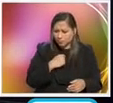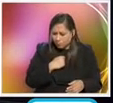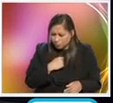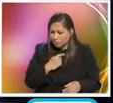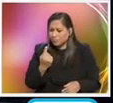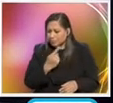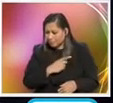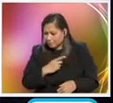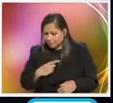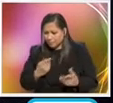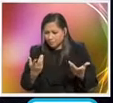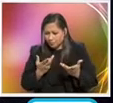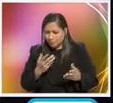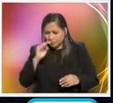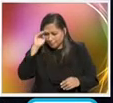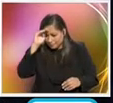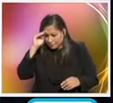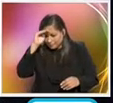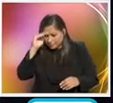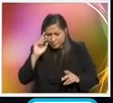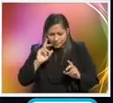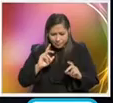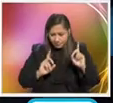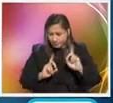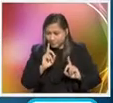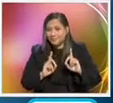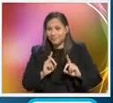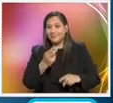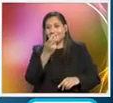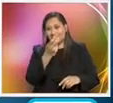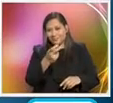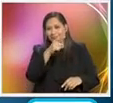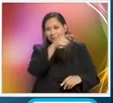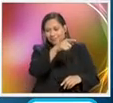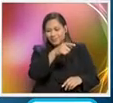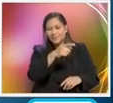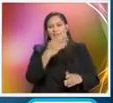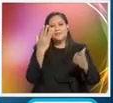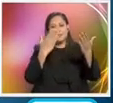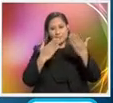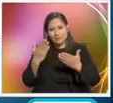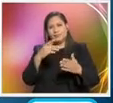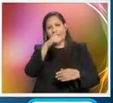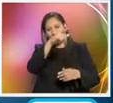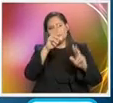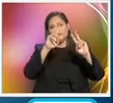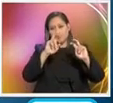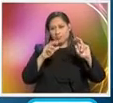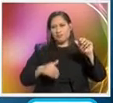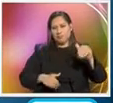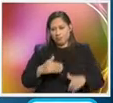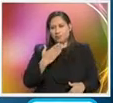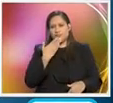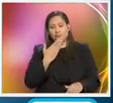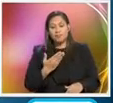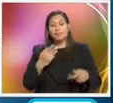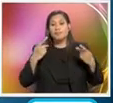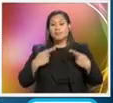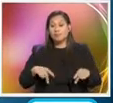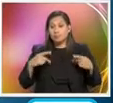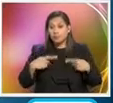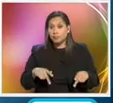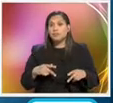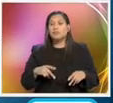es. Creo que ese es uno de los grandes éxitos que ha dado esta temporada, el que la